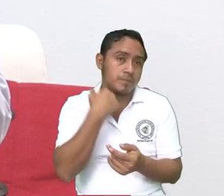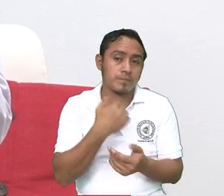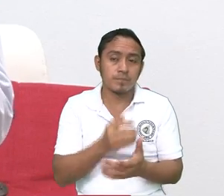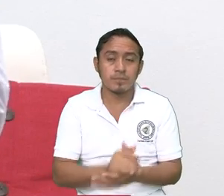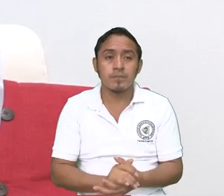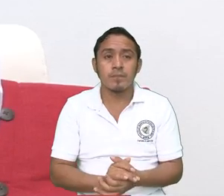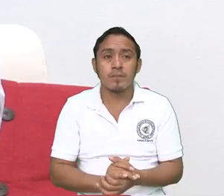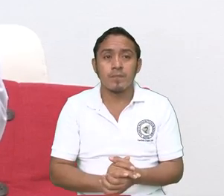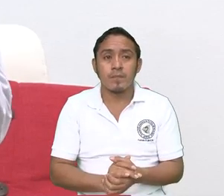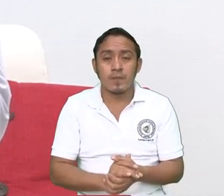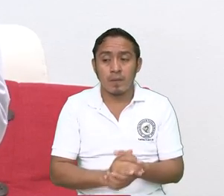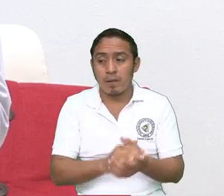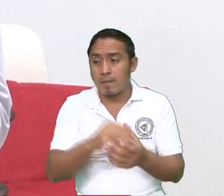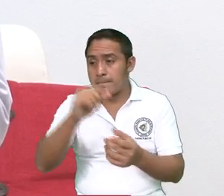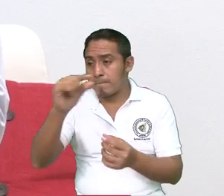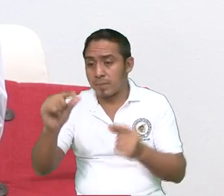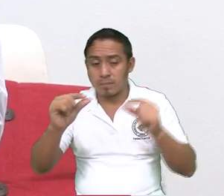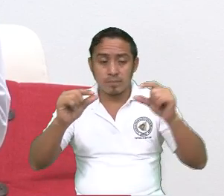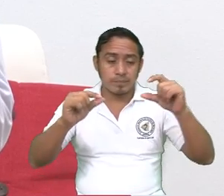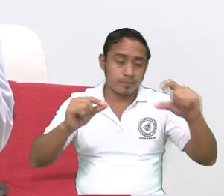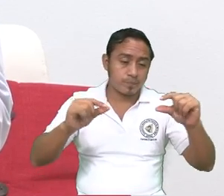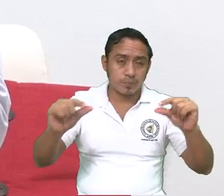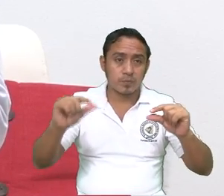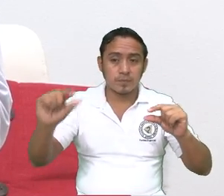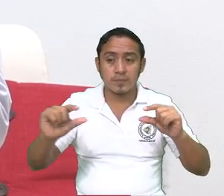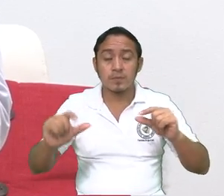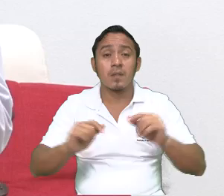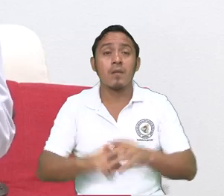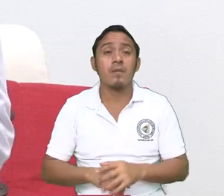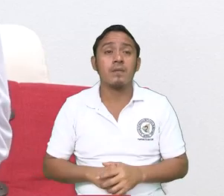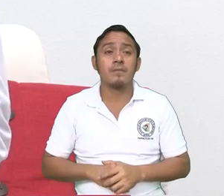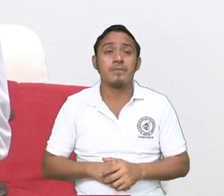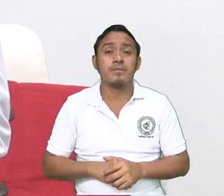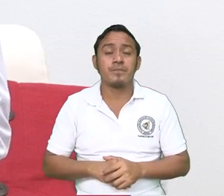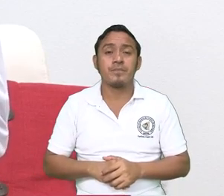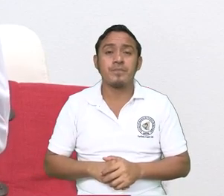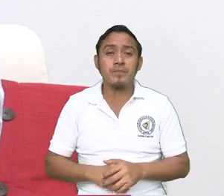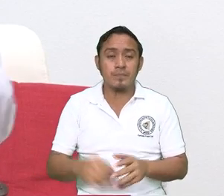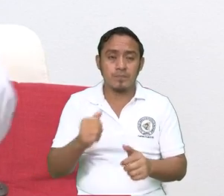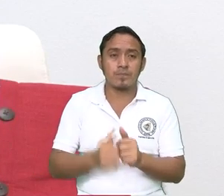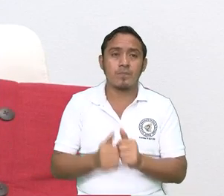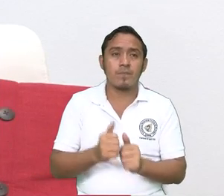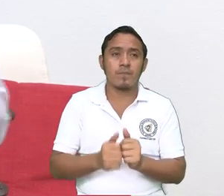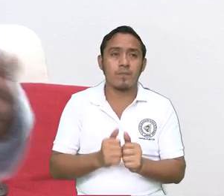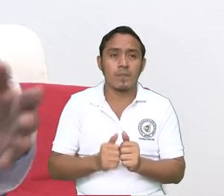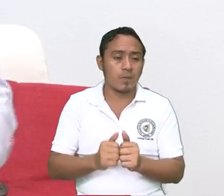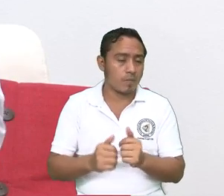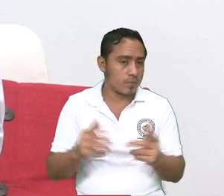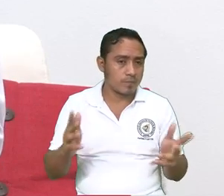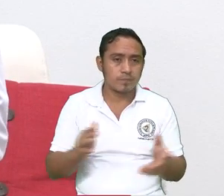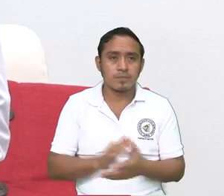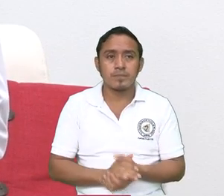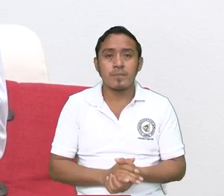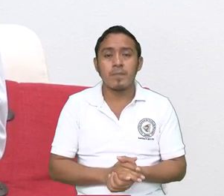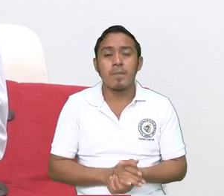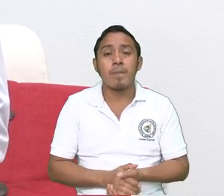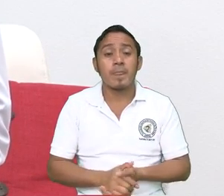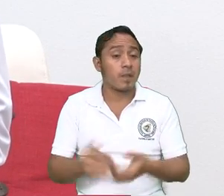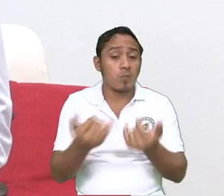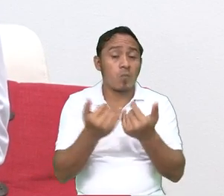en menor incidencia pero siempre hay que tener presente este tipo de complicaciones aún en los mejores sistemas de salud del mundo